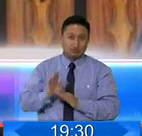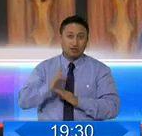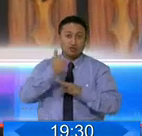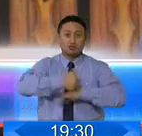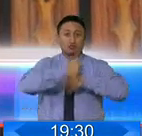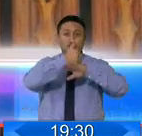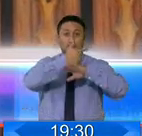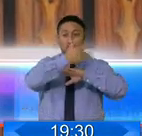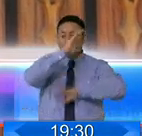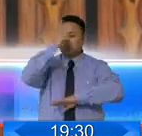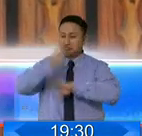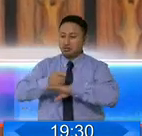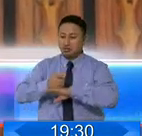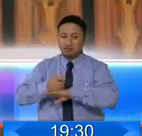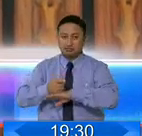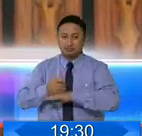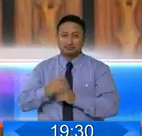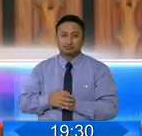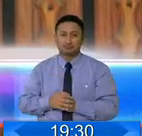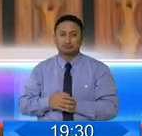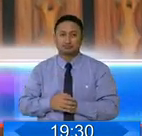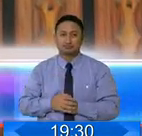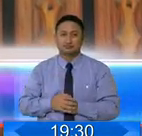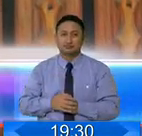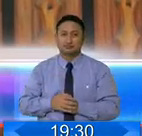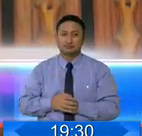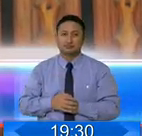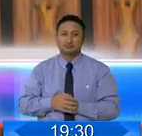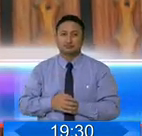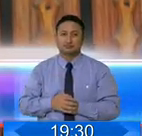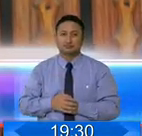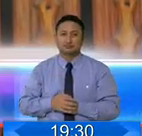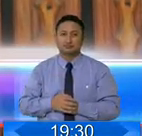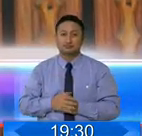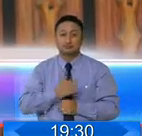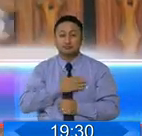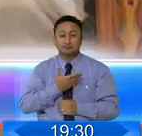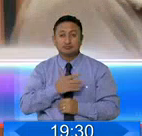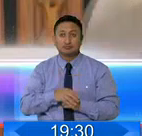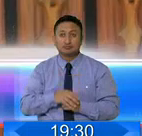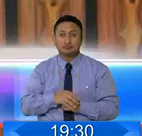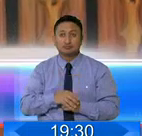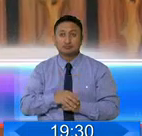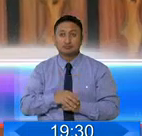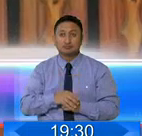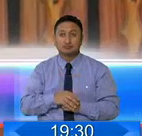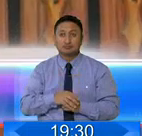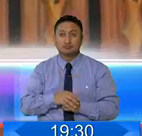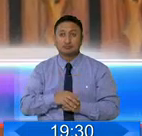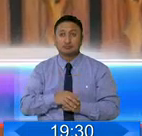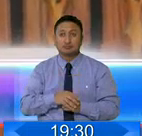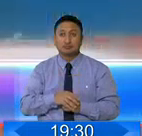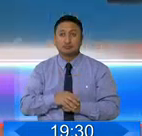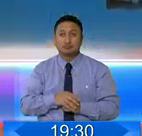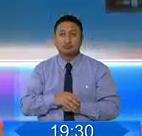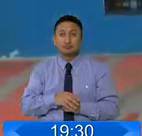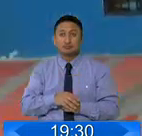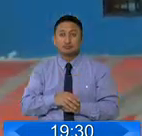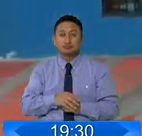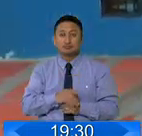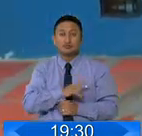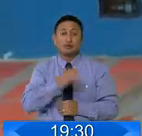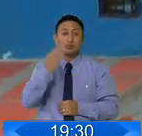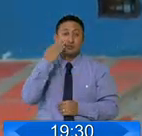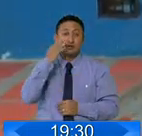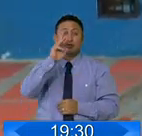han recibido desde la cabeza principal, creo, es el comandante de las Fuerzas Armadas, que les den la baja. La madre de